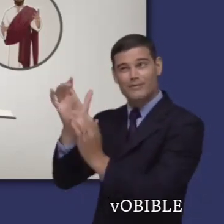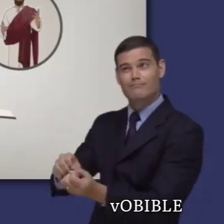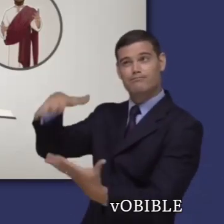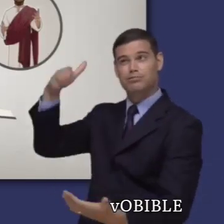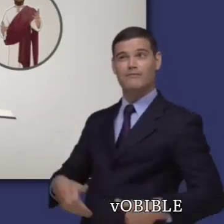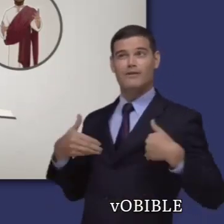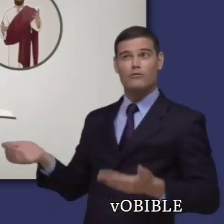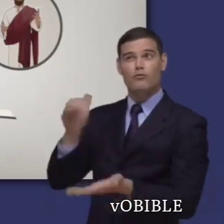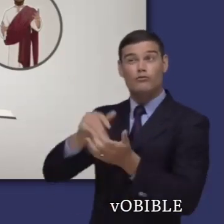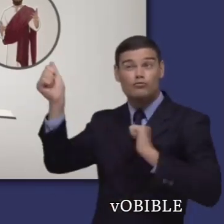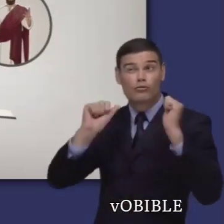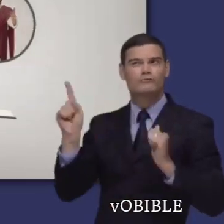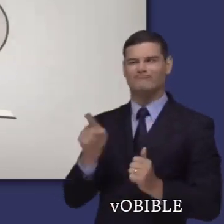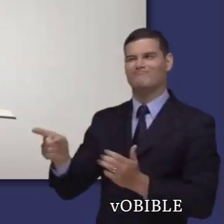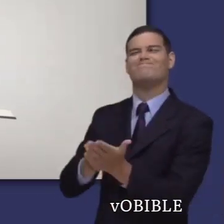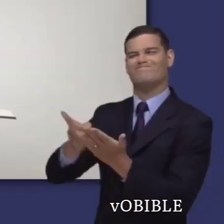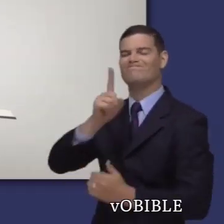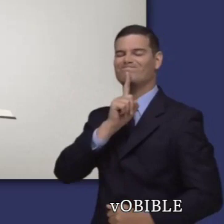del reino.